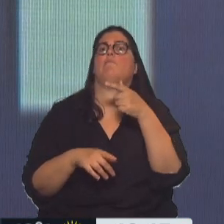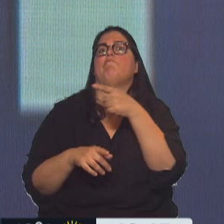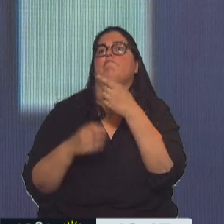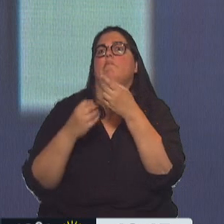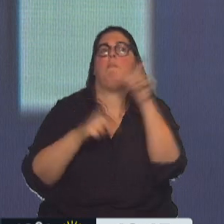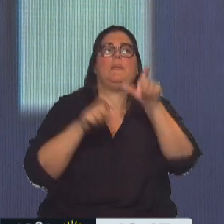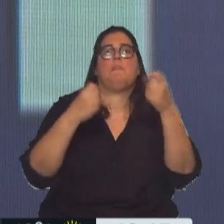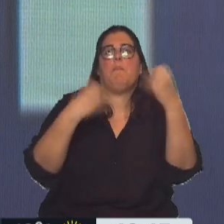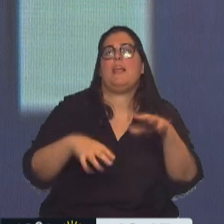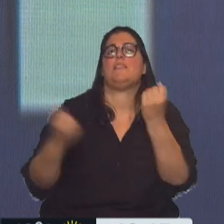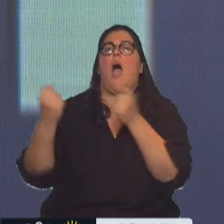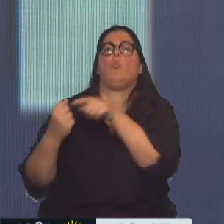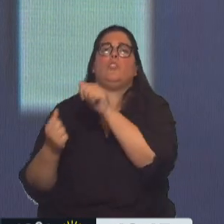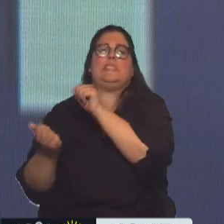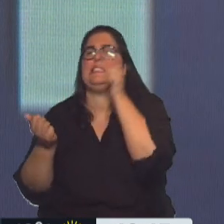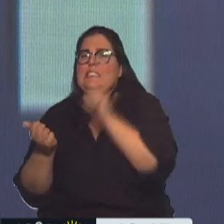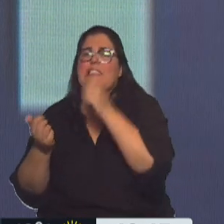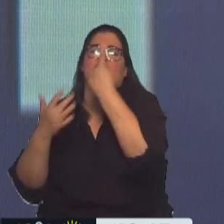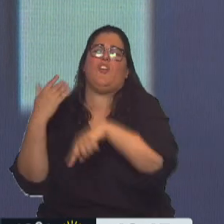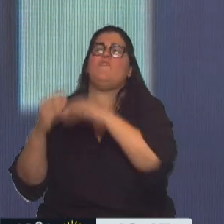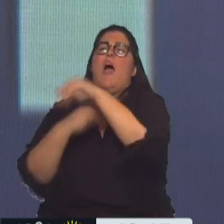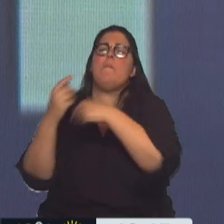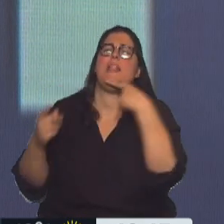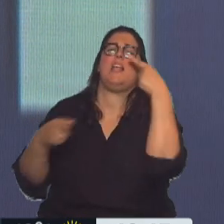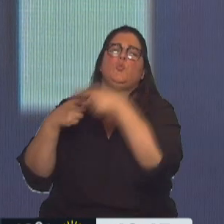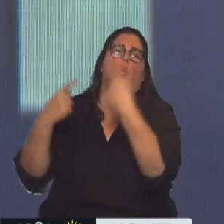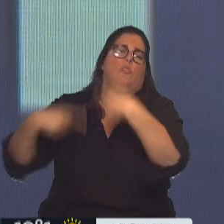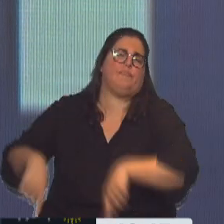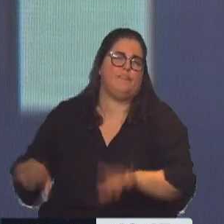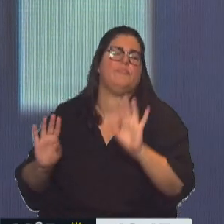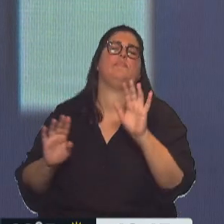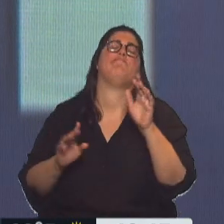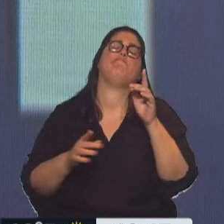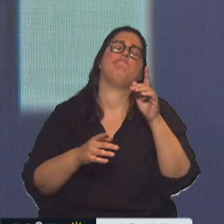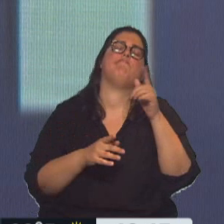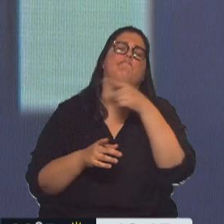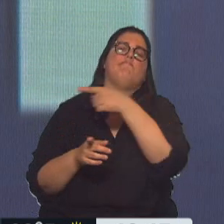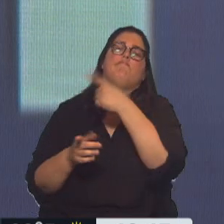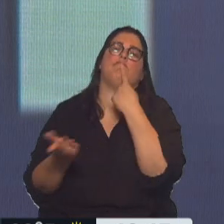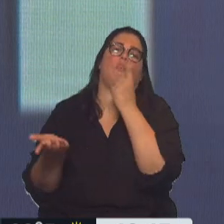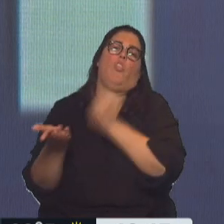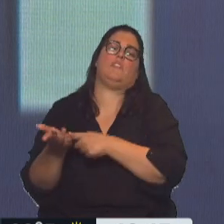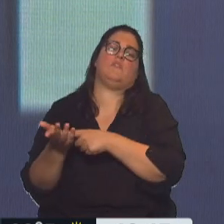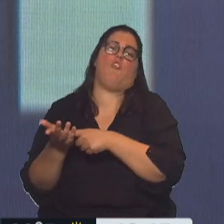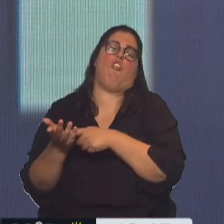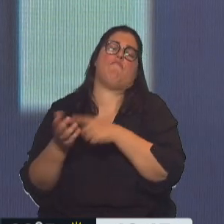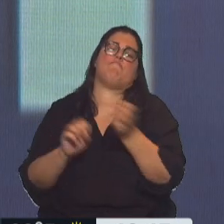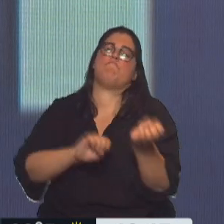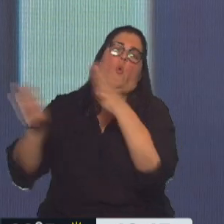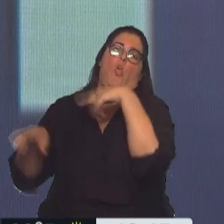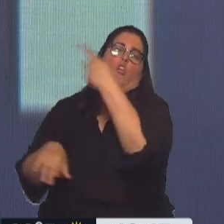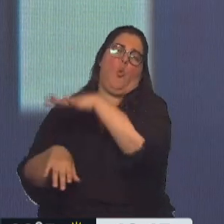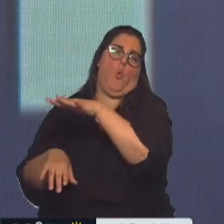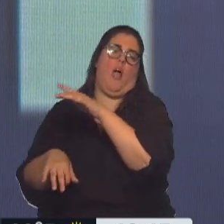auto, claro, pintarrajeos, insultos a la familia, a los hijos, y decidió mudarse a una vivienda en cercanías de La